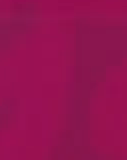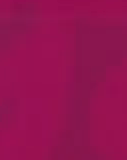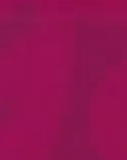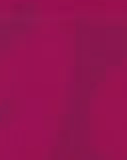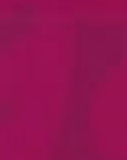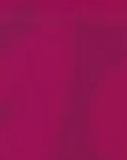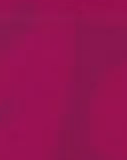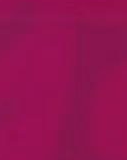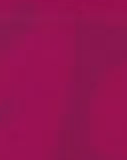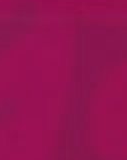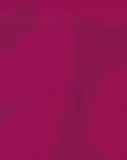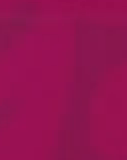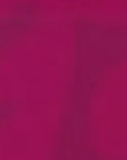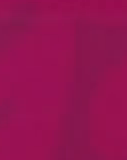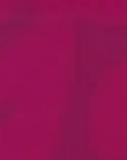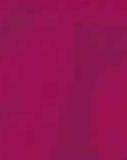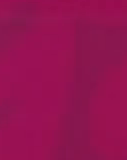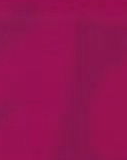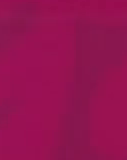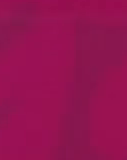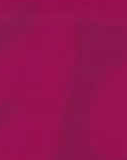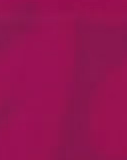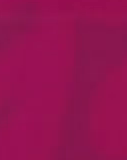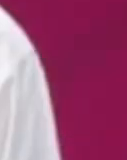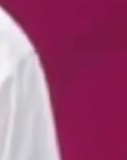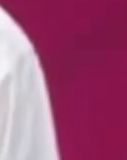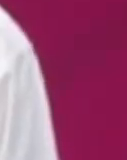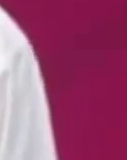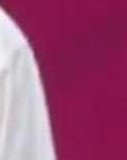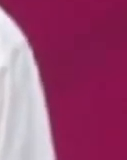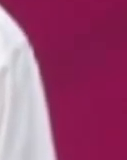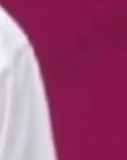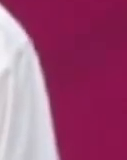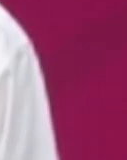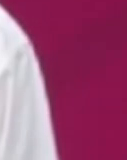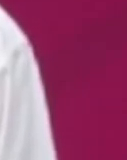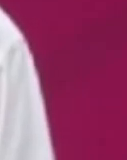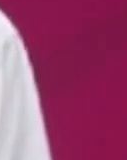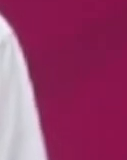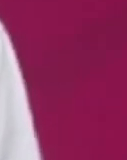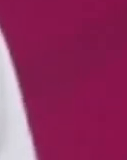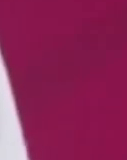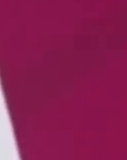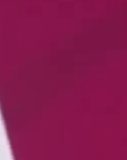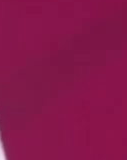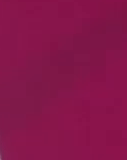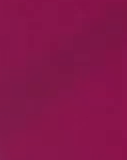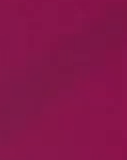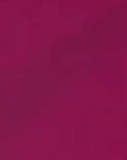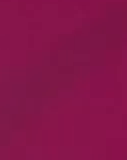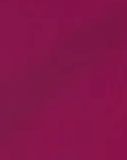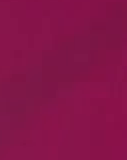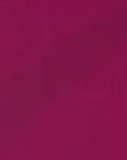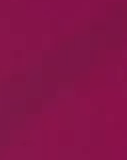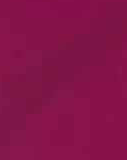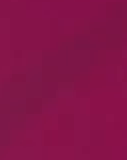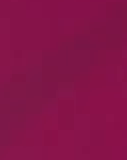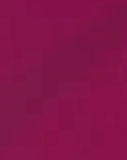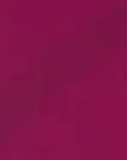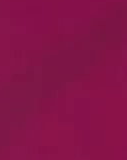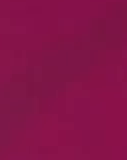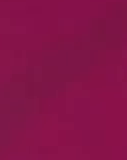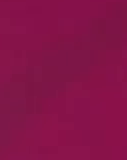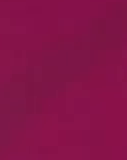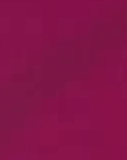ahora claro que queremos que haya mejor o más igualdad por el problema es que si no hay crecimiento económico si no